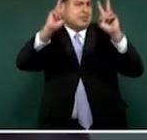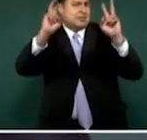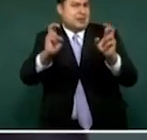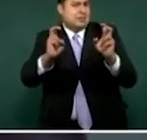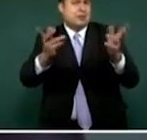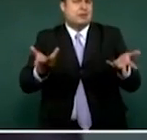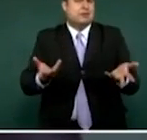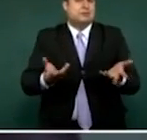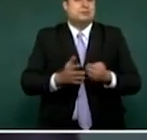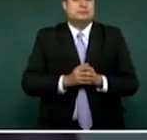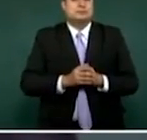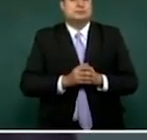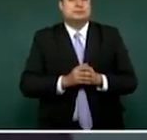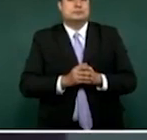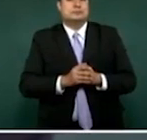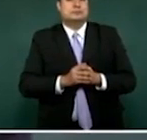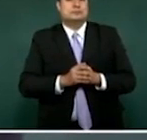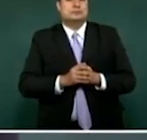te tienen que